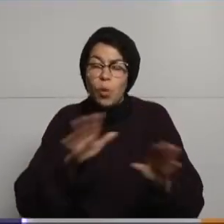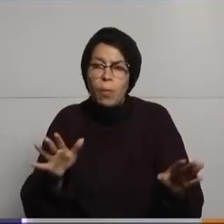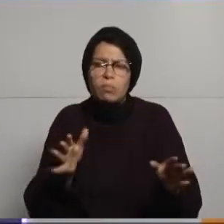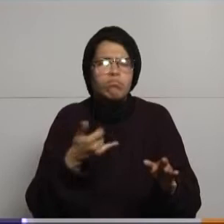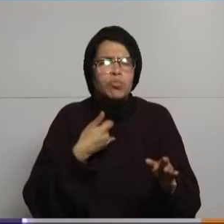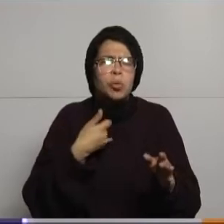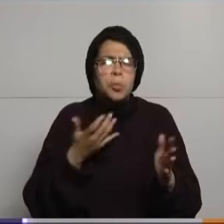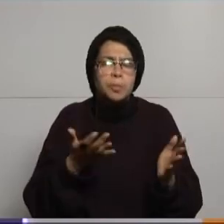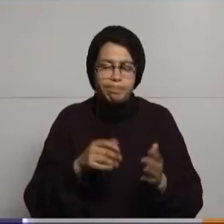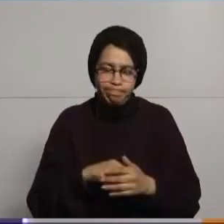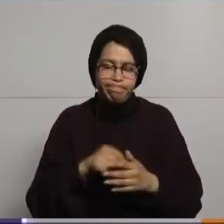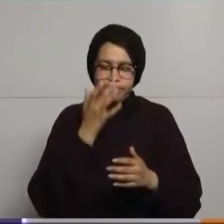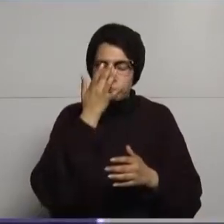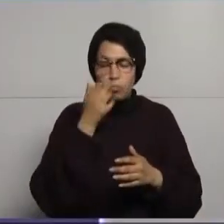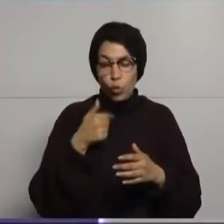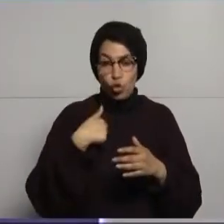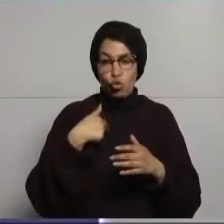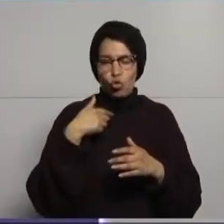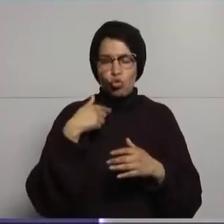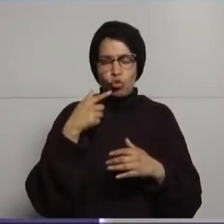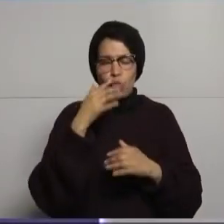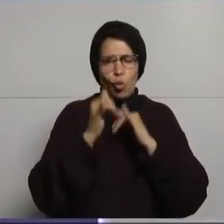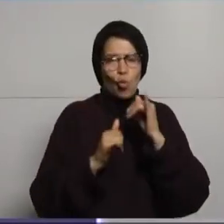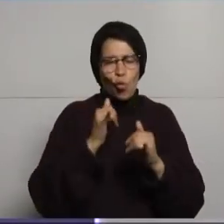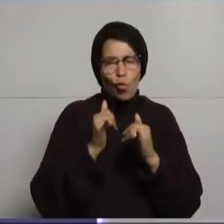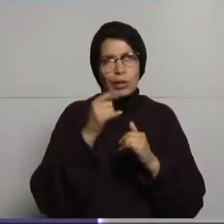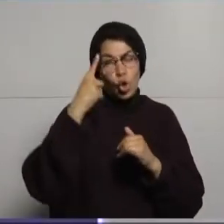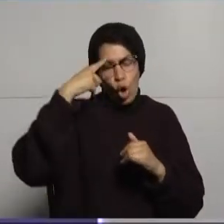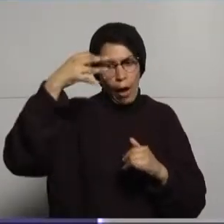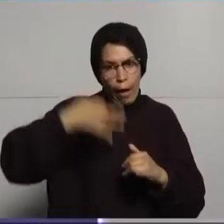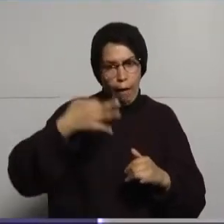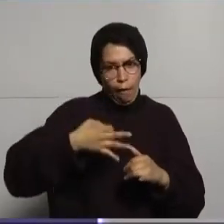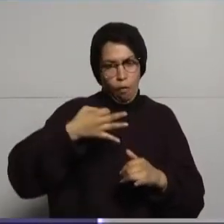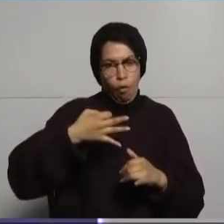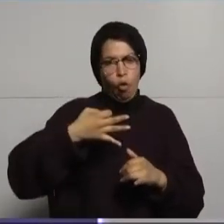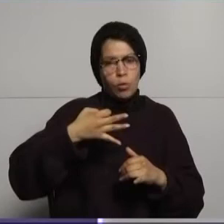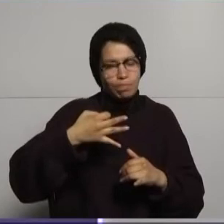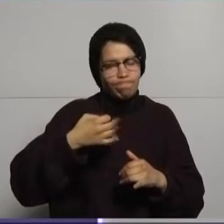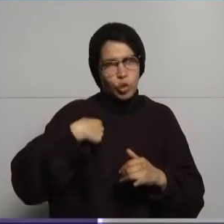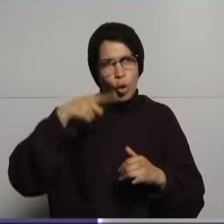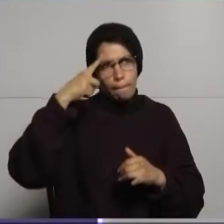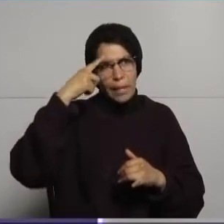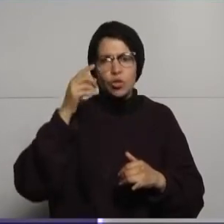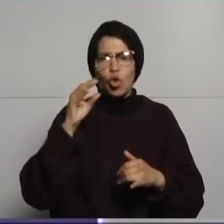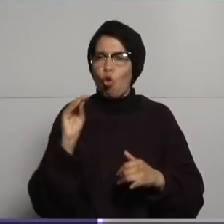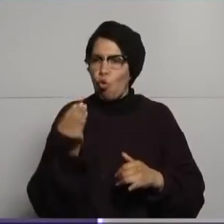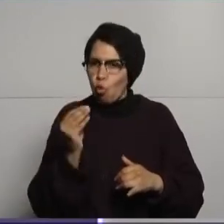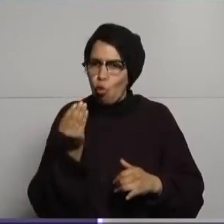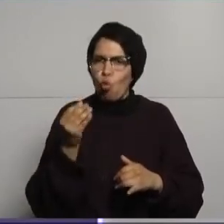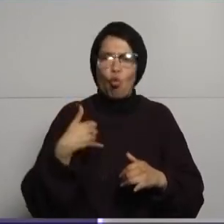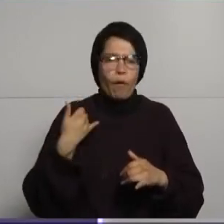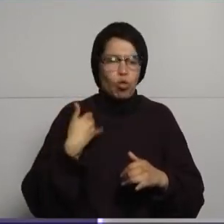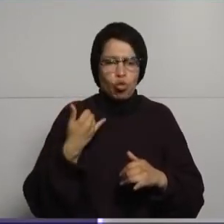nuevas generaciones que están dispuestas a seguir rompiendo los esquemas una y mil veces. Yo quiero dejar esta reflexión. En